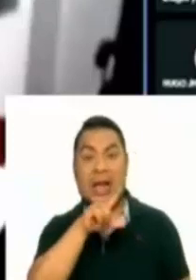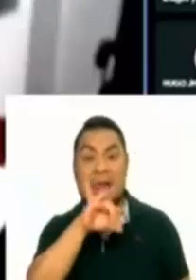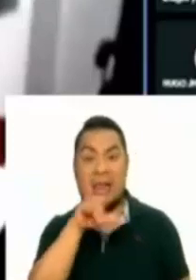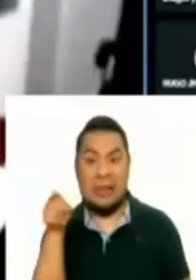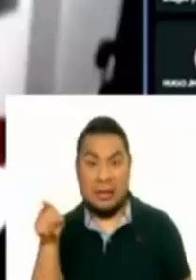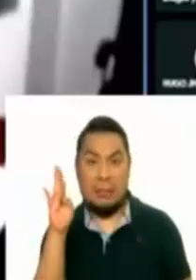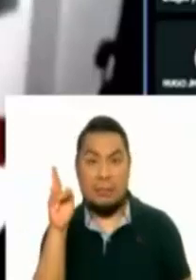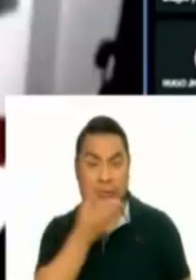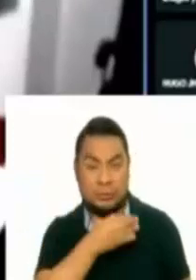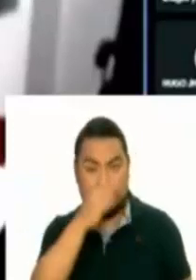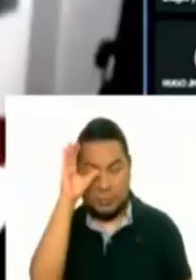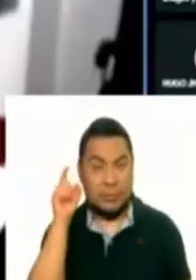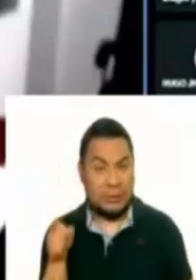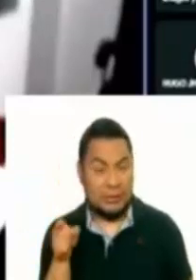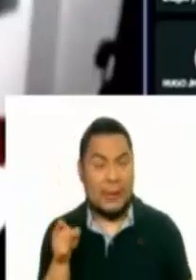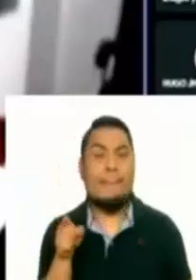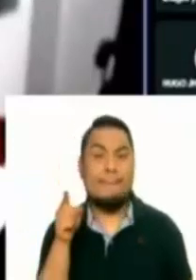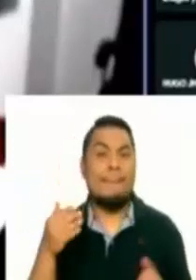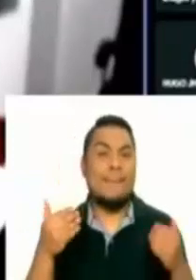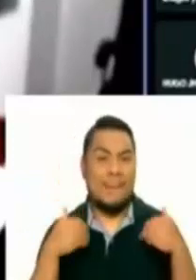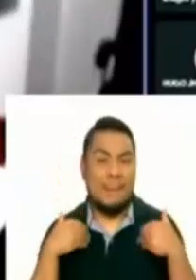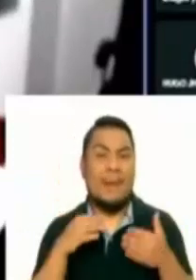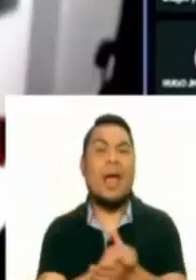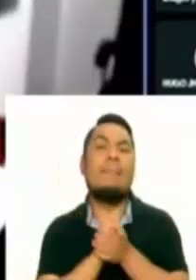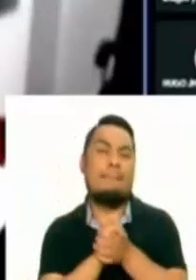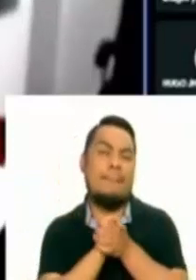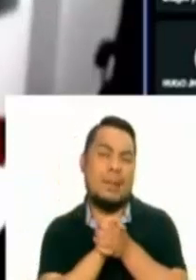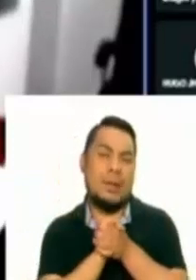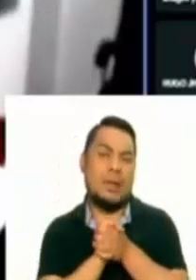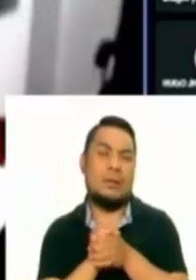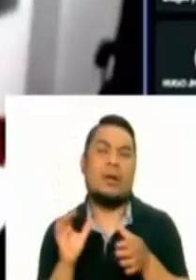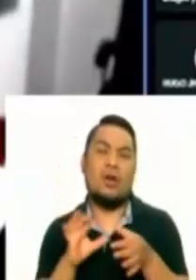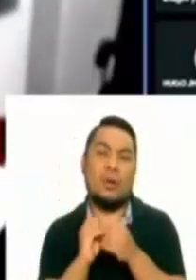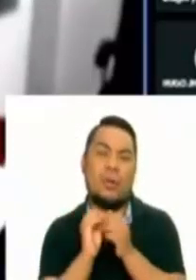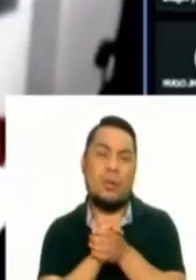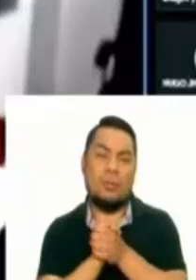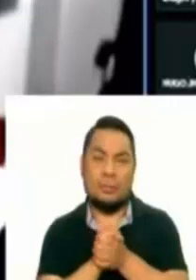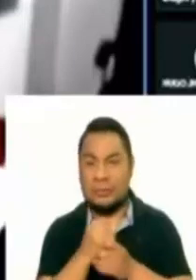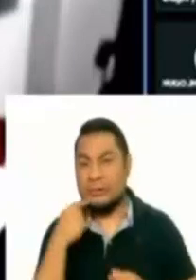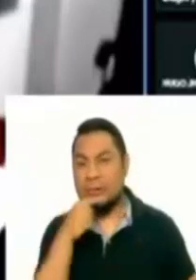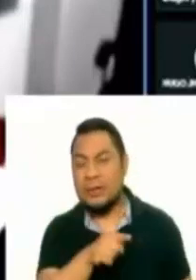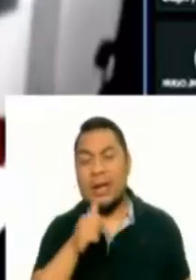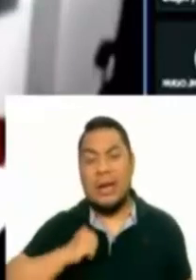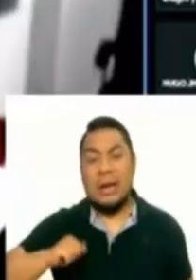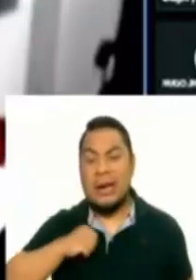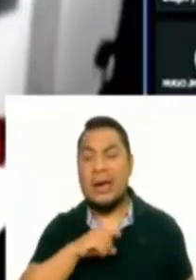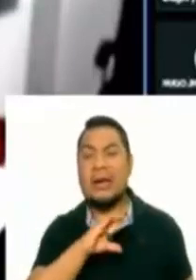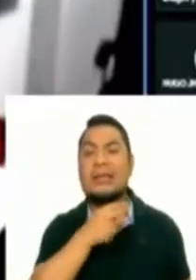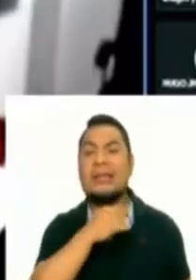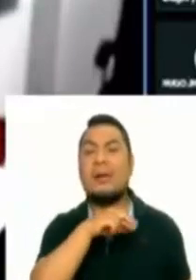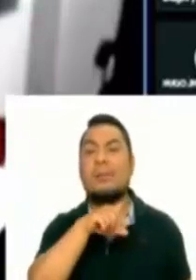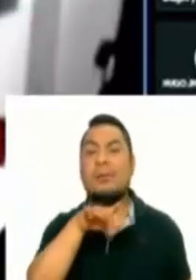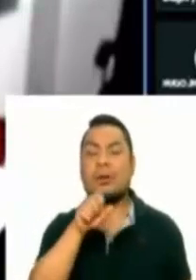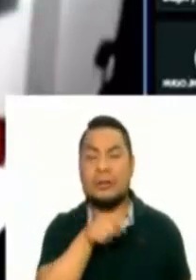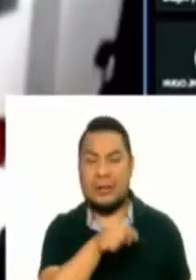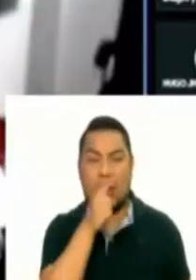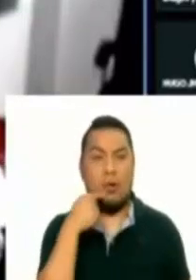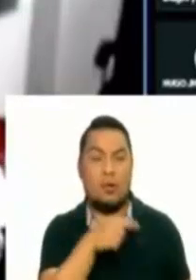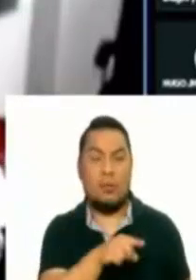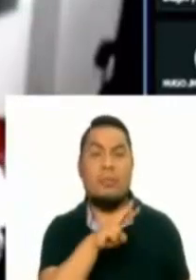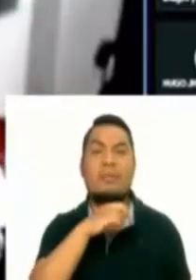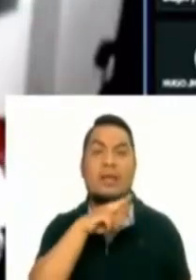Hola amigos de Publicontadores, el día de hoy te daremos a conocer que el Poder Judicial evaluó pedido de